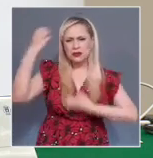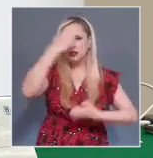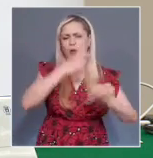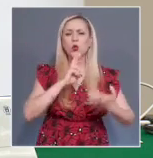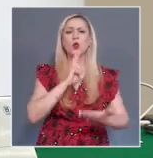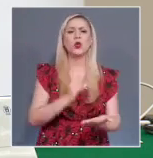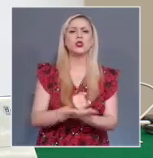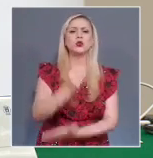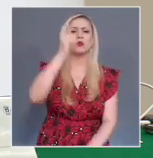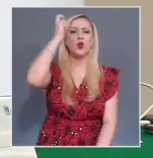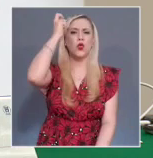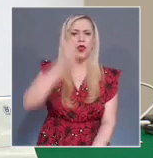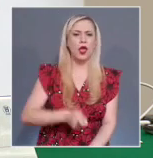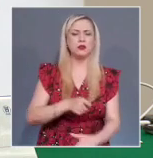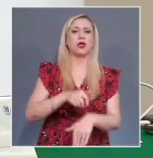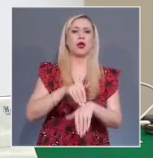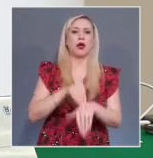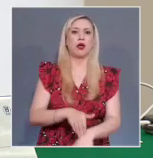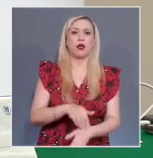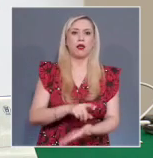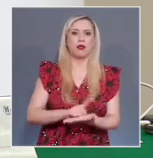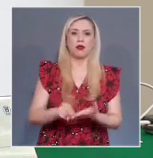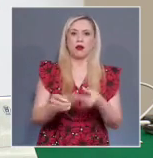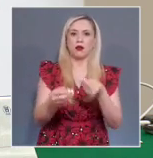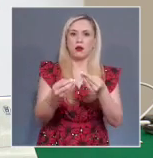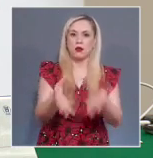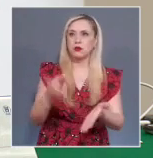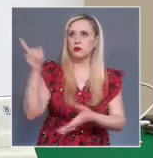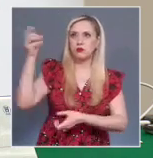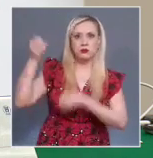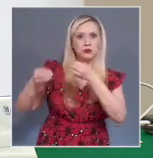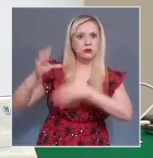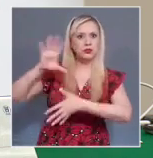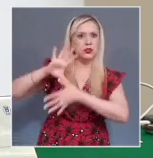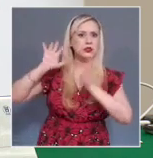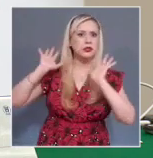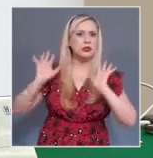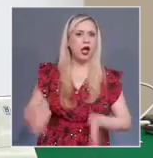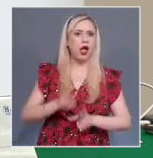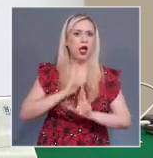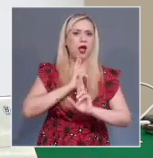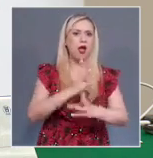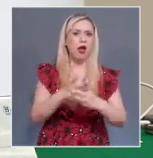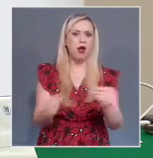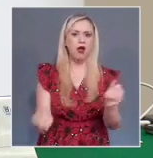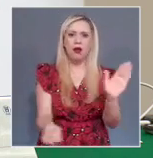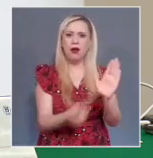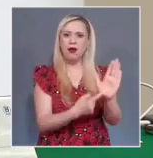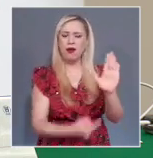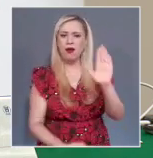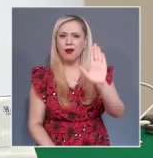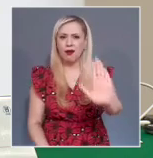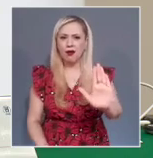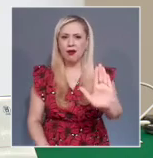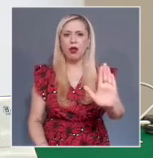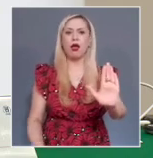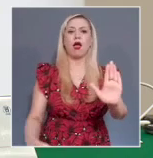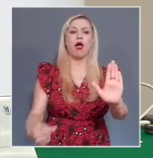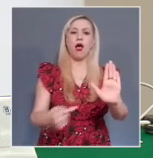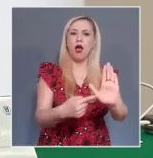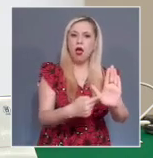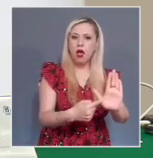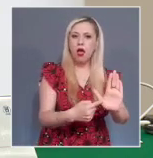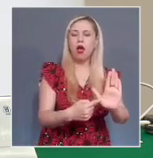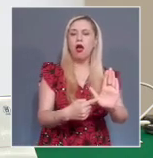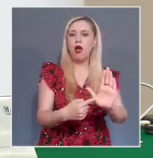casos concretos que ya ha resuelto la Corte Interamericana, para reconocer estos nuevos derechos que